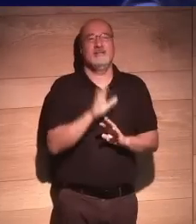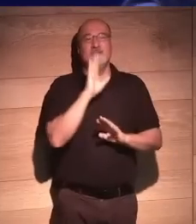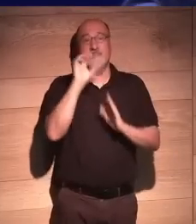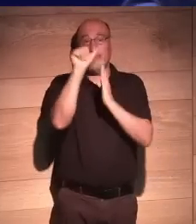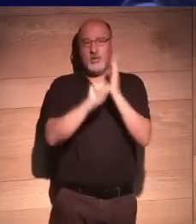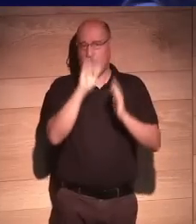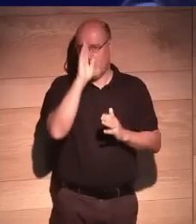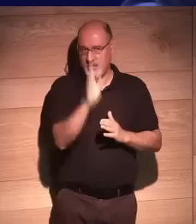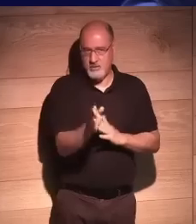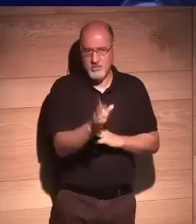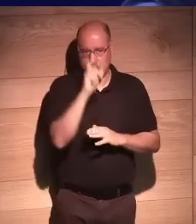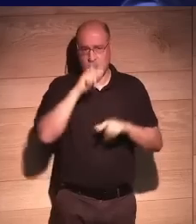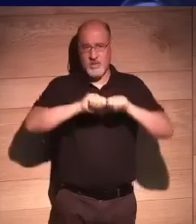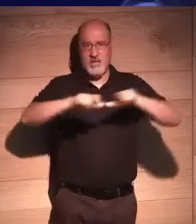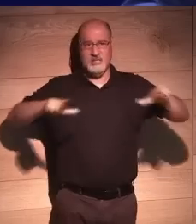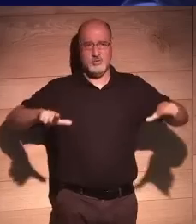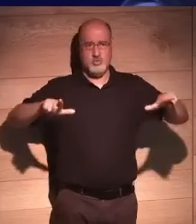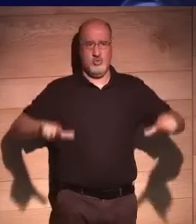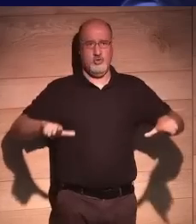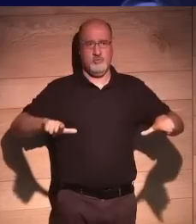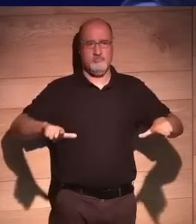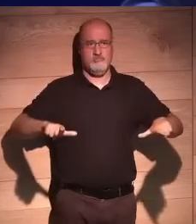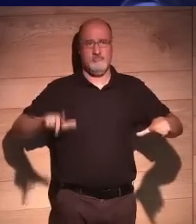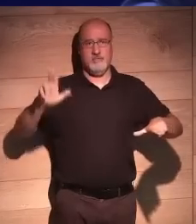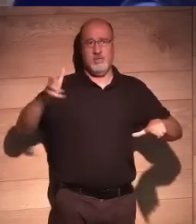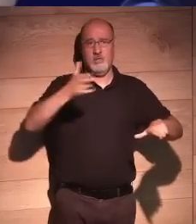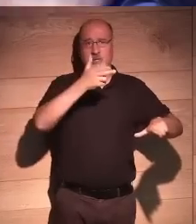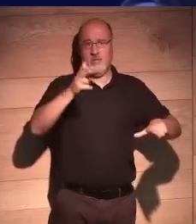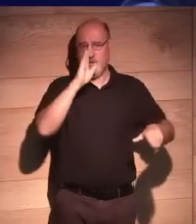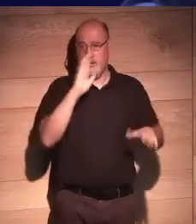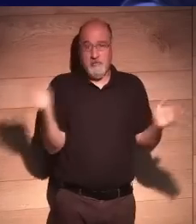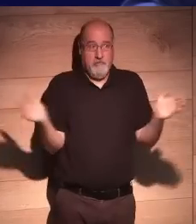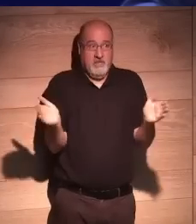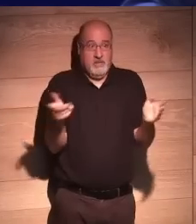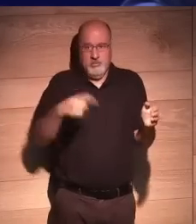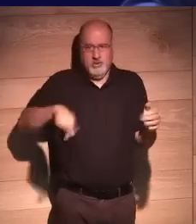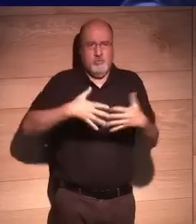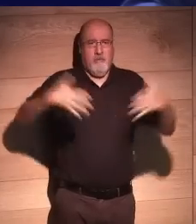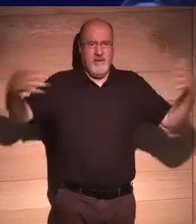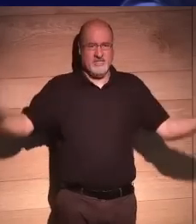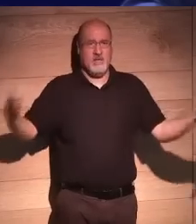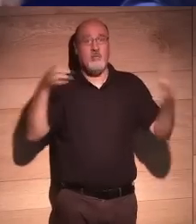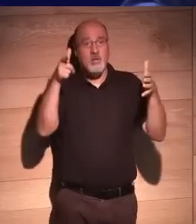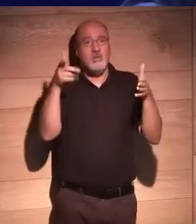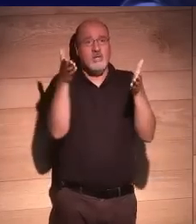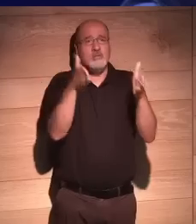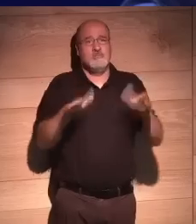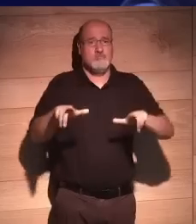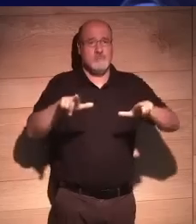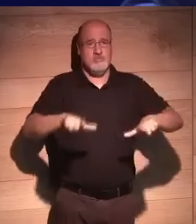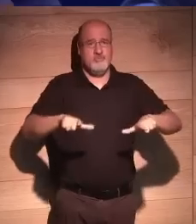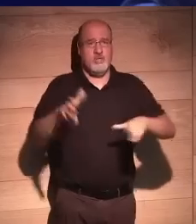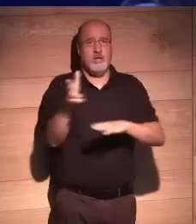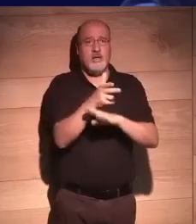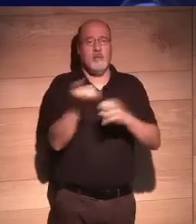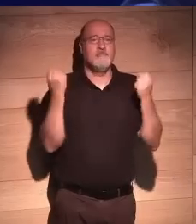es en directo, en un estudio que era pues bastante más pequeño que esto, el estudio de grabación, y entonces pues allí